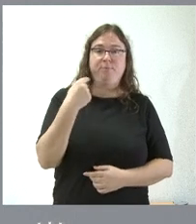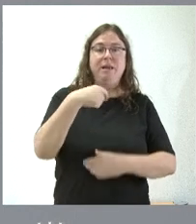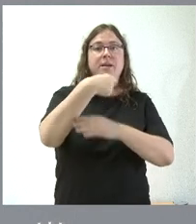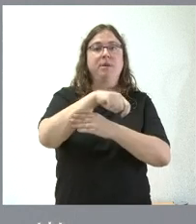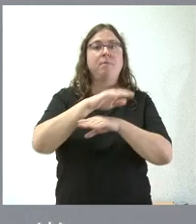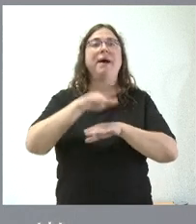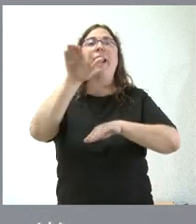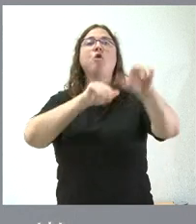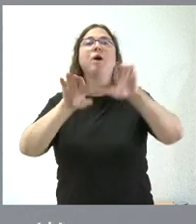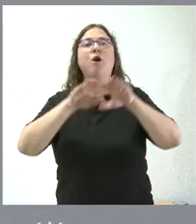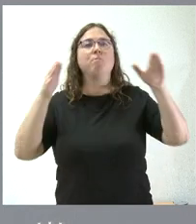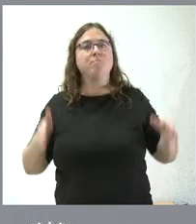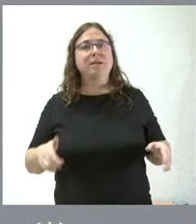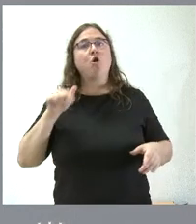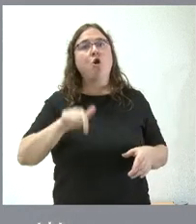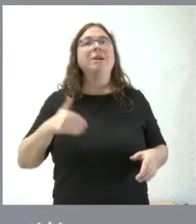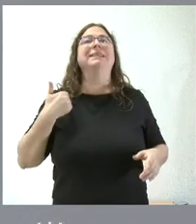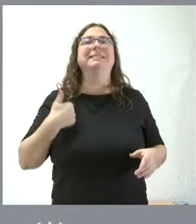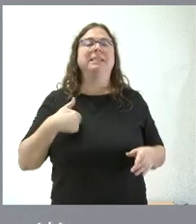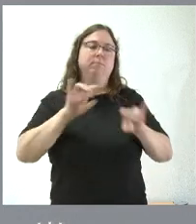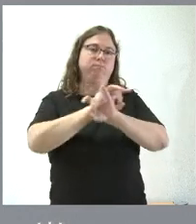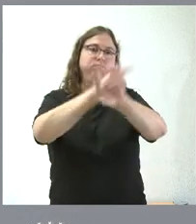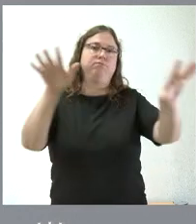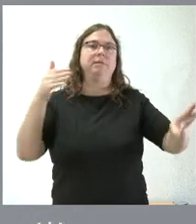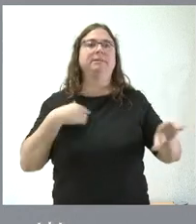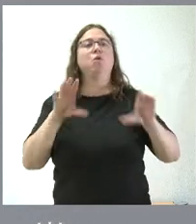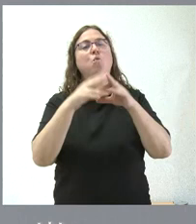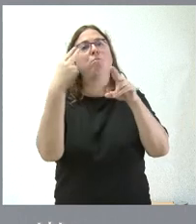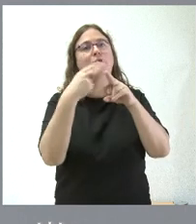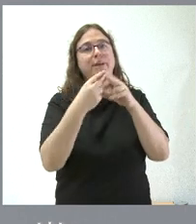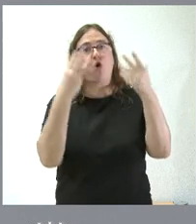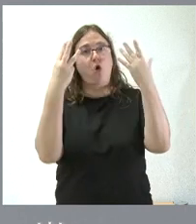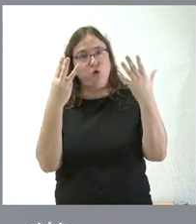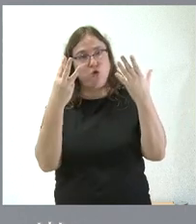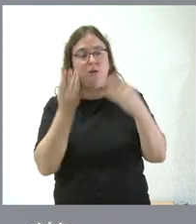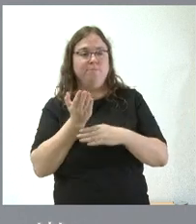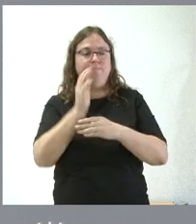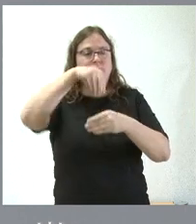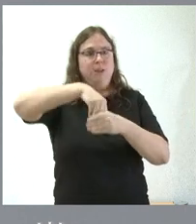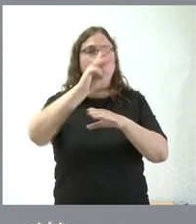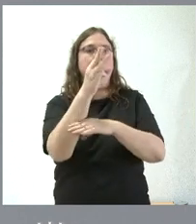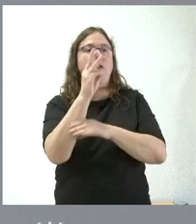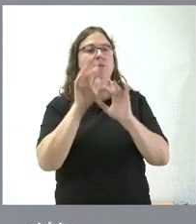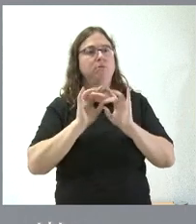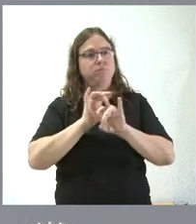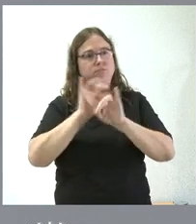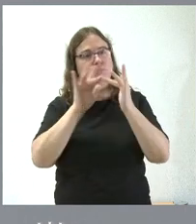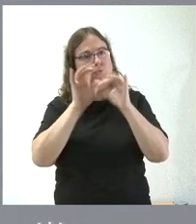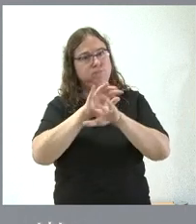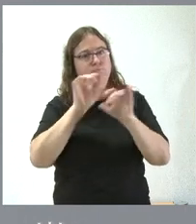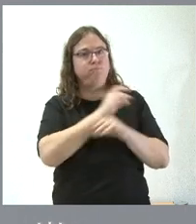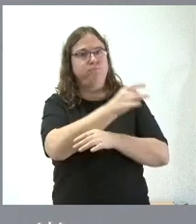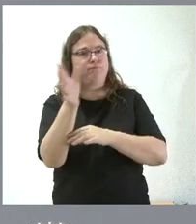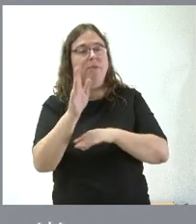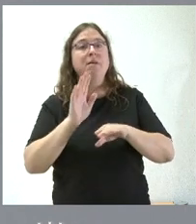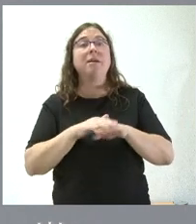las convocatorias de las mesas nos hemos dirigido ya a los partidos políticos a los 8 con representación parlamentaria en las cortes de Castilla de León para invitarles